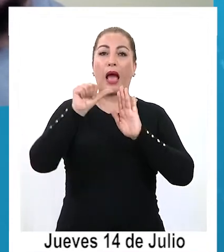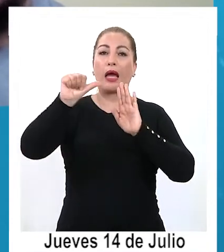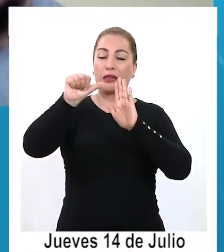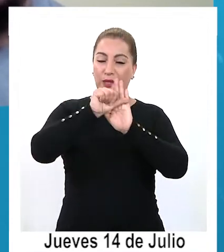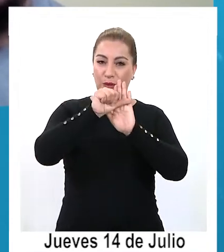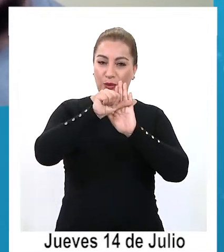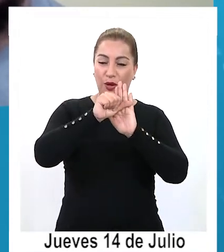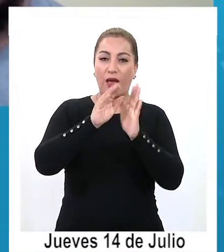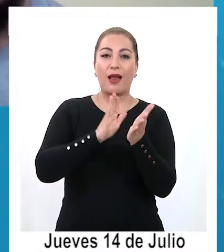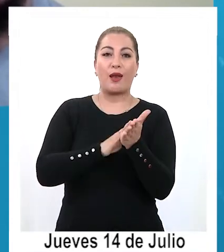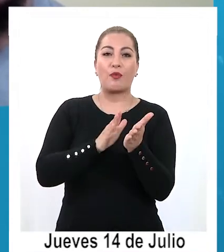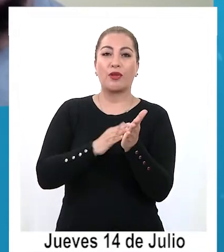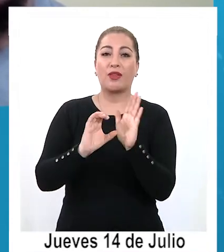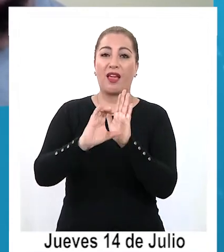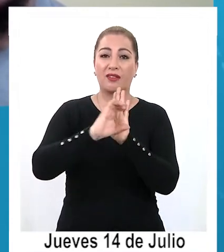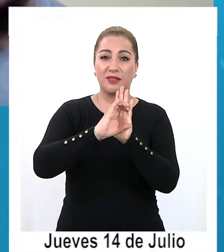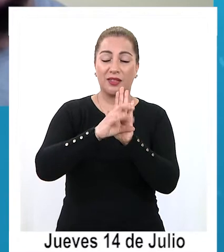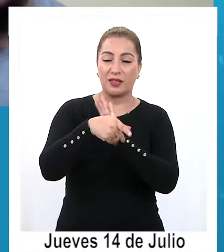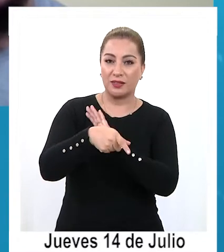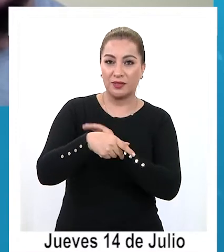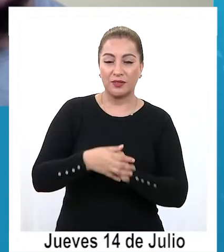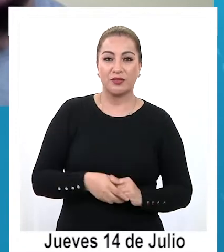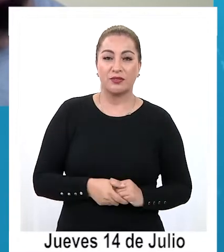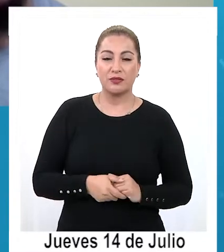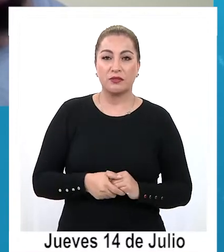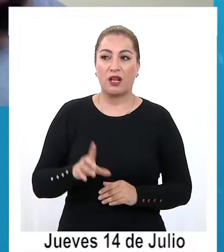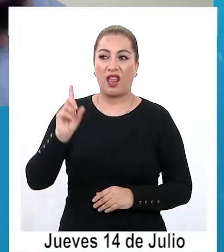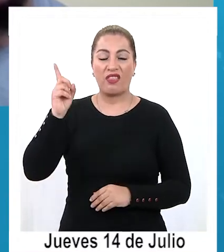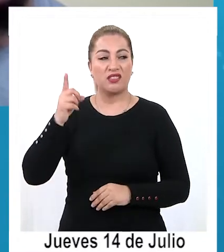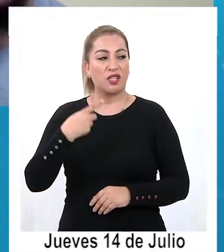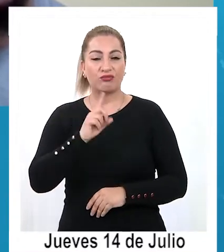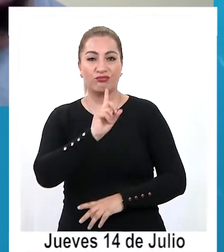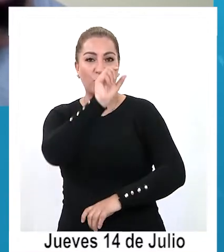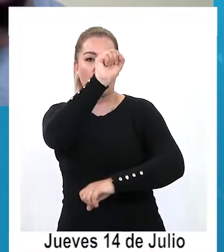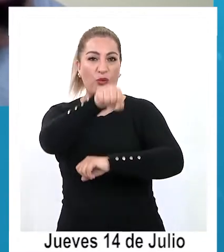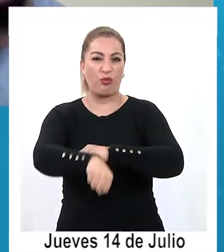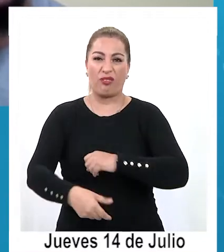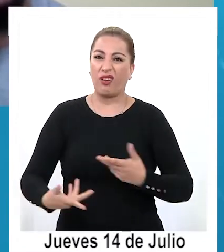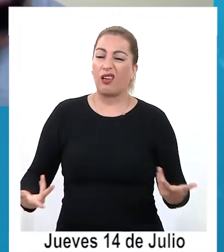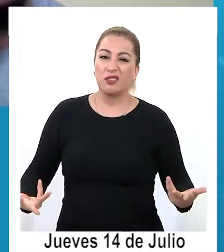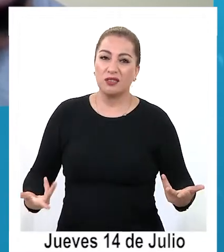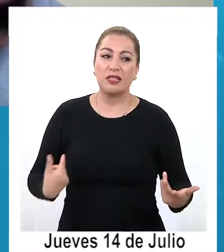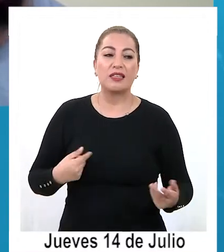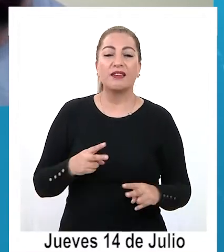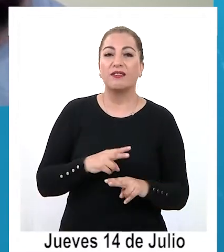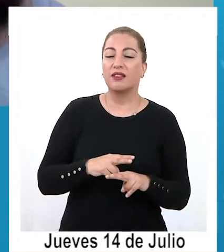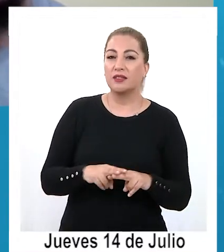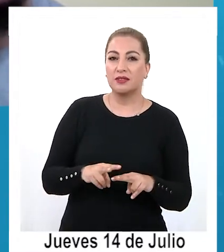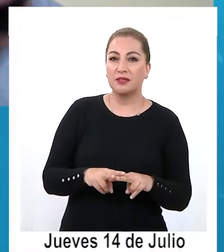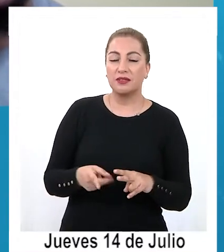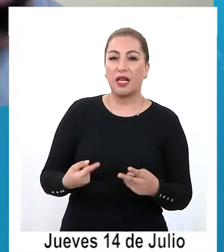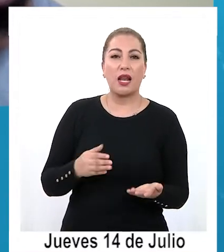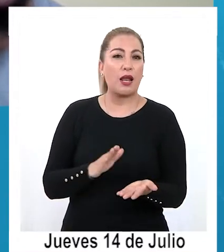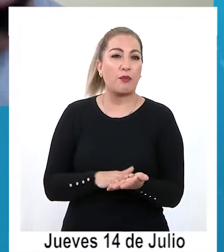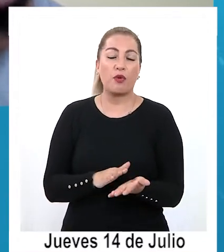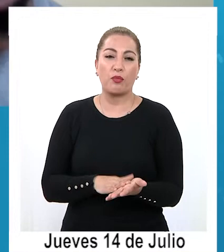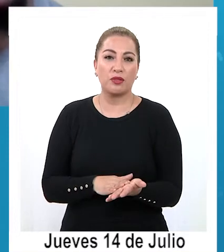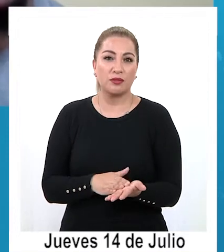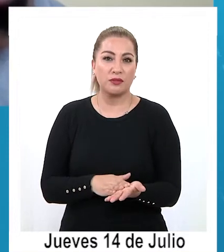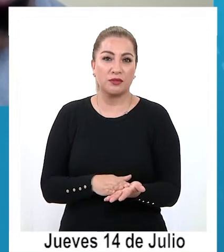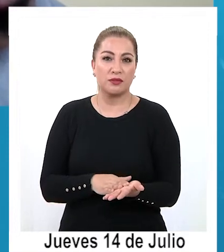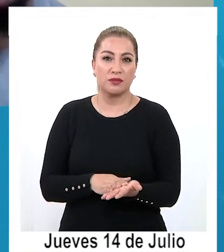de la propuesta de Constitución que la derecha no aprobó. Entonces, ¿cómo se explica? ¿Cuál es el análisis que te hace de esta propuesta y cómo se